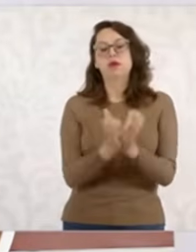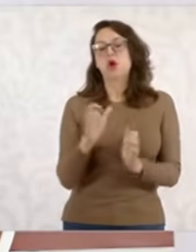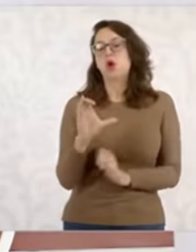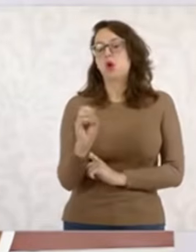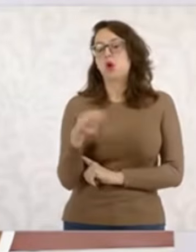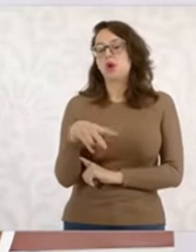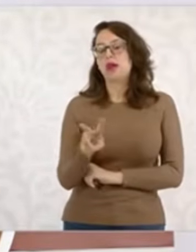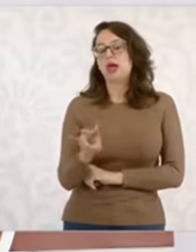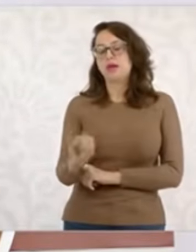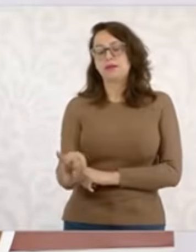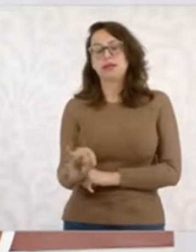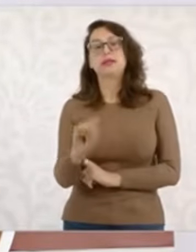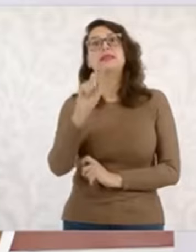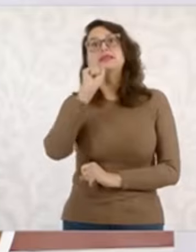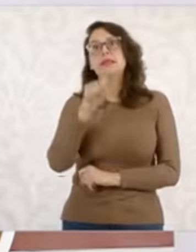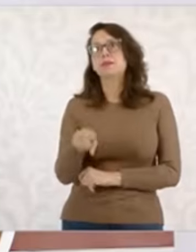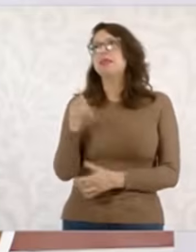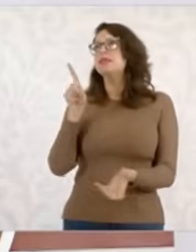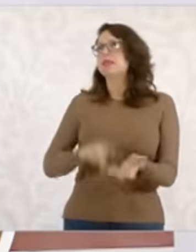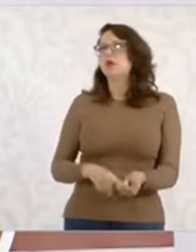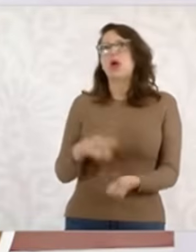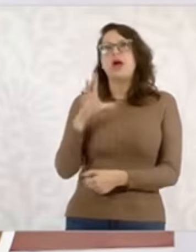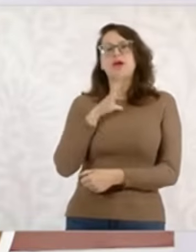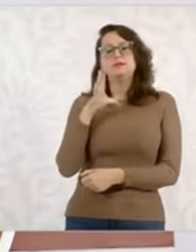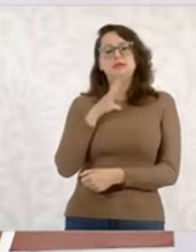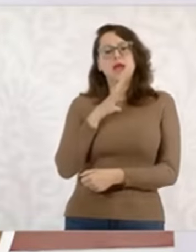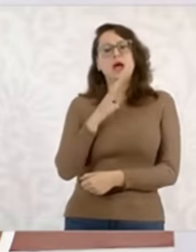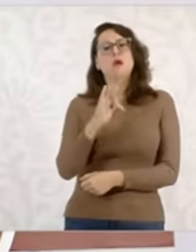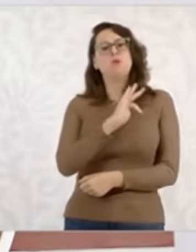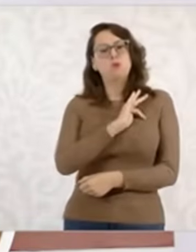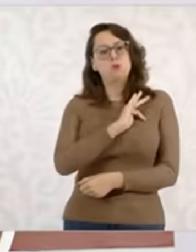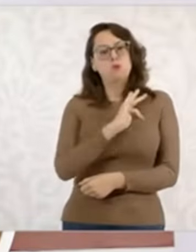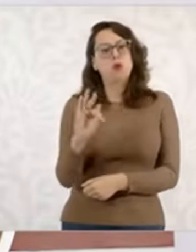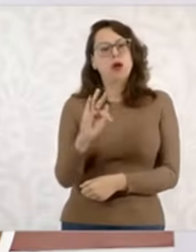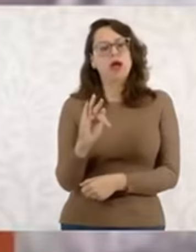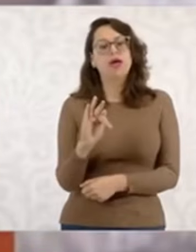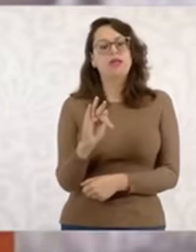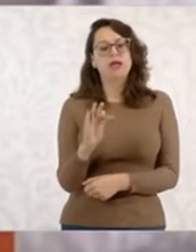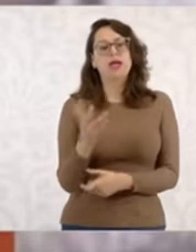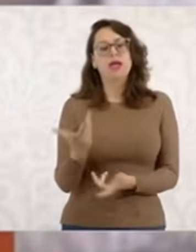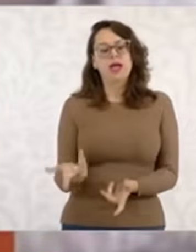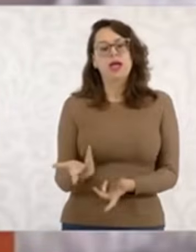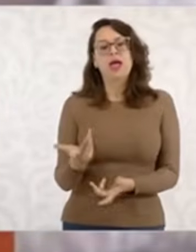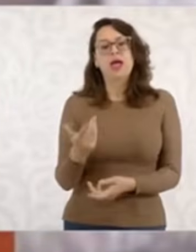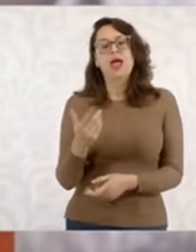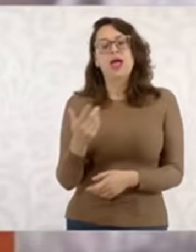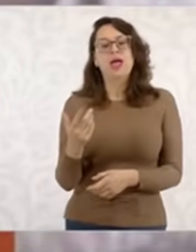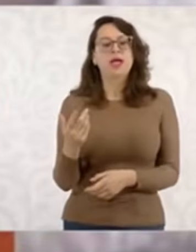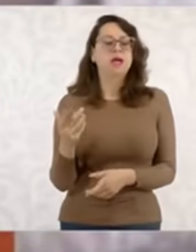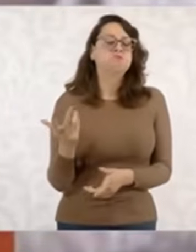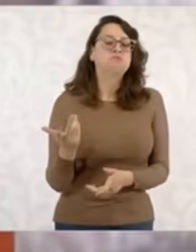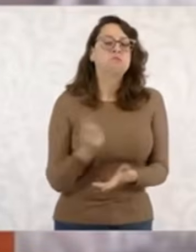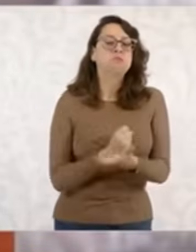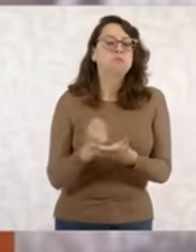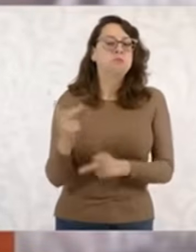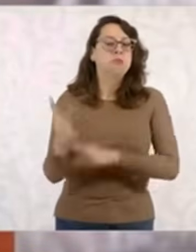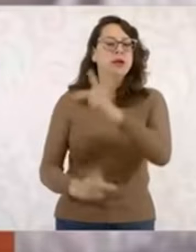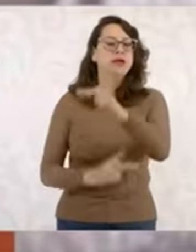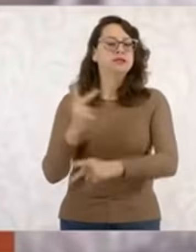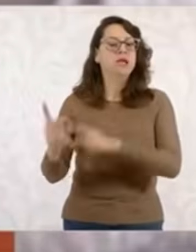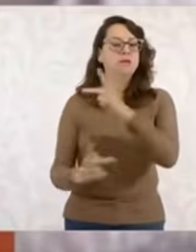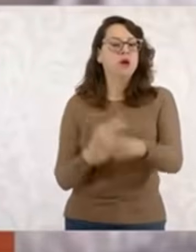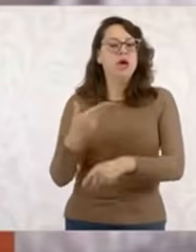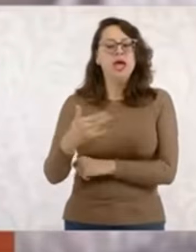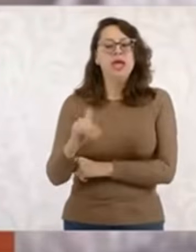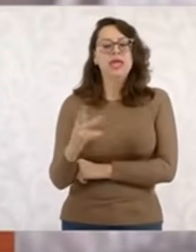Conavi, incluso está también la posibilidad de Sociedad Hipotecaria Federal, que no se suscribe al